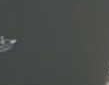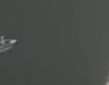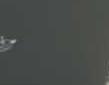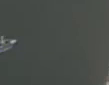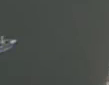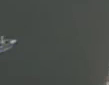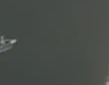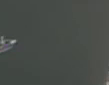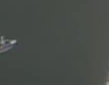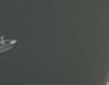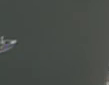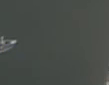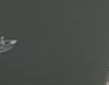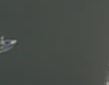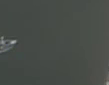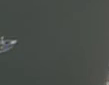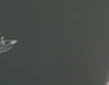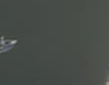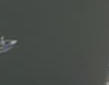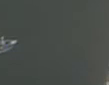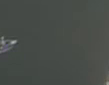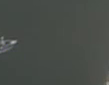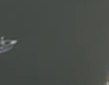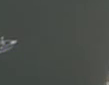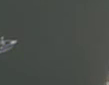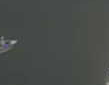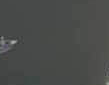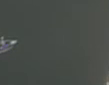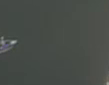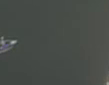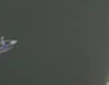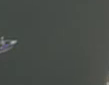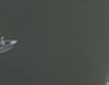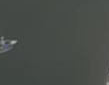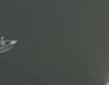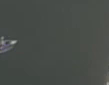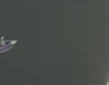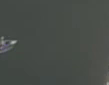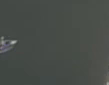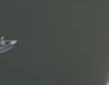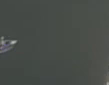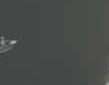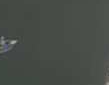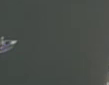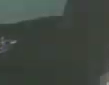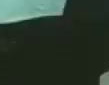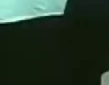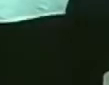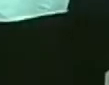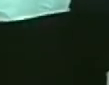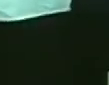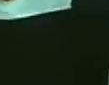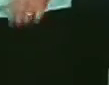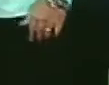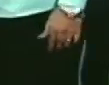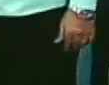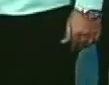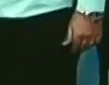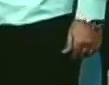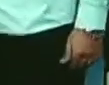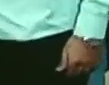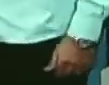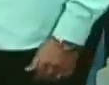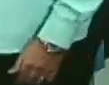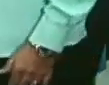y de inmediato nos trasladamos hasta charallave allí se genera información de último momento veamos desde el